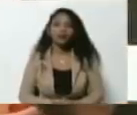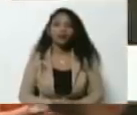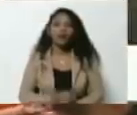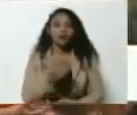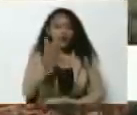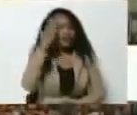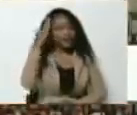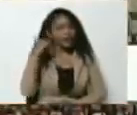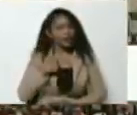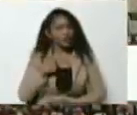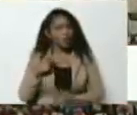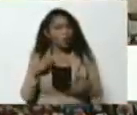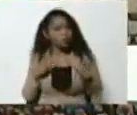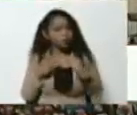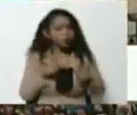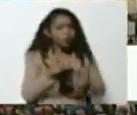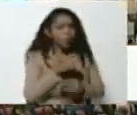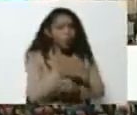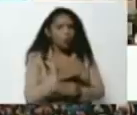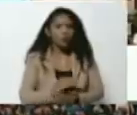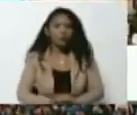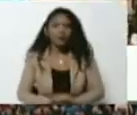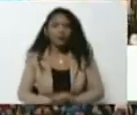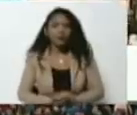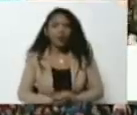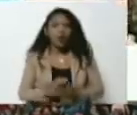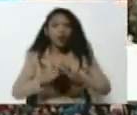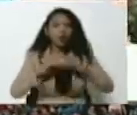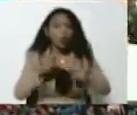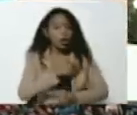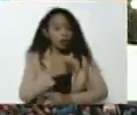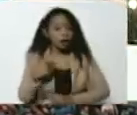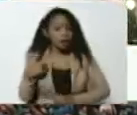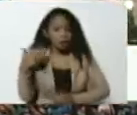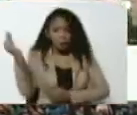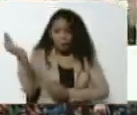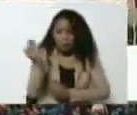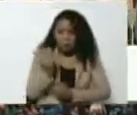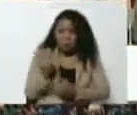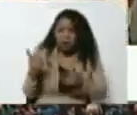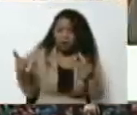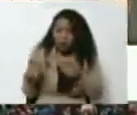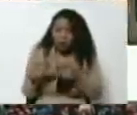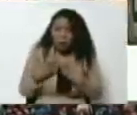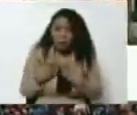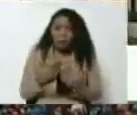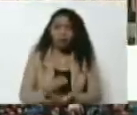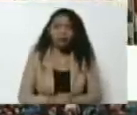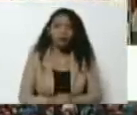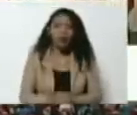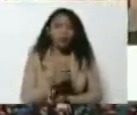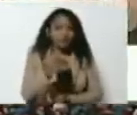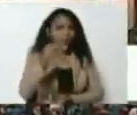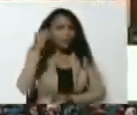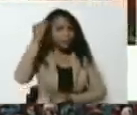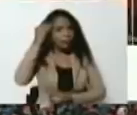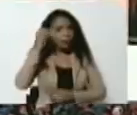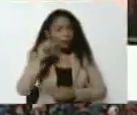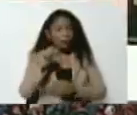Ustedes saben que yo me reúno con todo el que quiera reunirse. Ustedes se quedarían